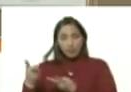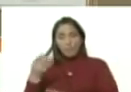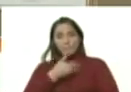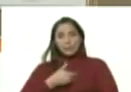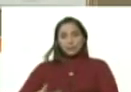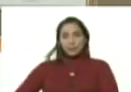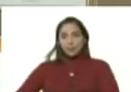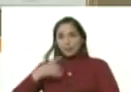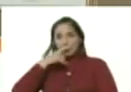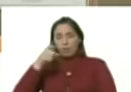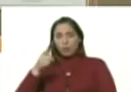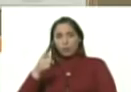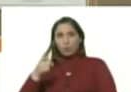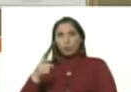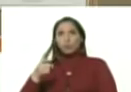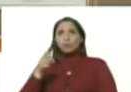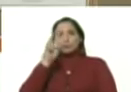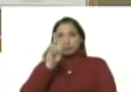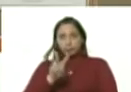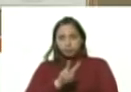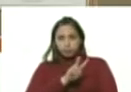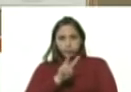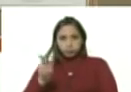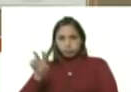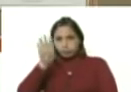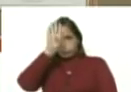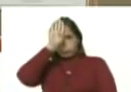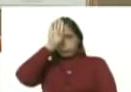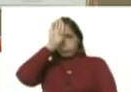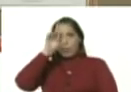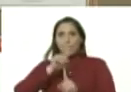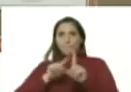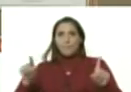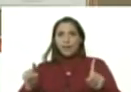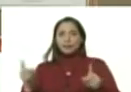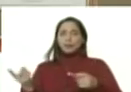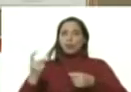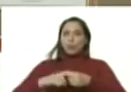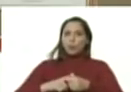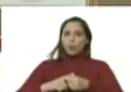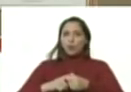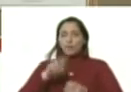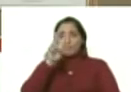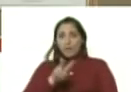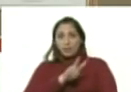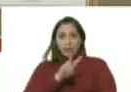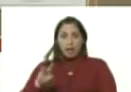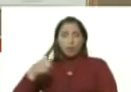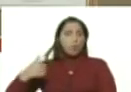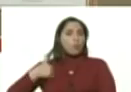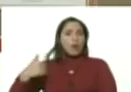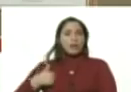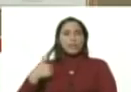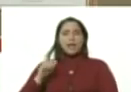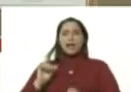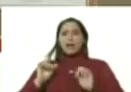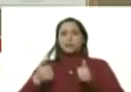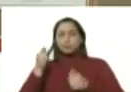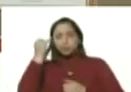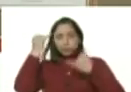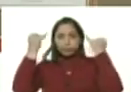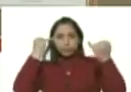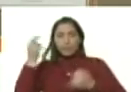Maduro a su santidad, el Papa Francisco, para que se incorpore el Vaticano a cualquier iniciativa de facilitación